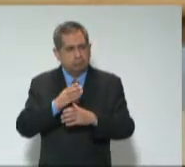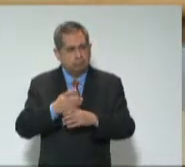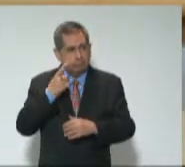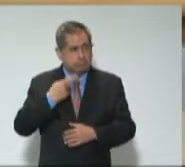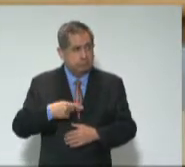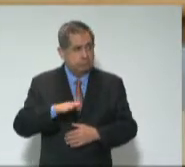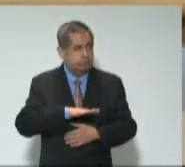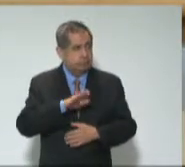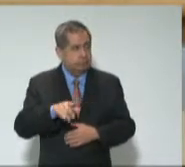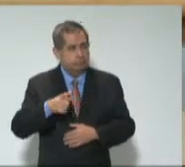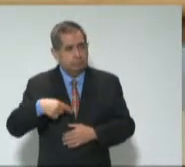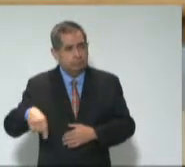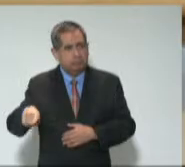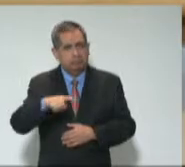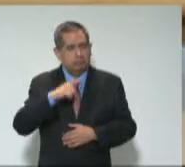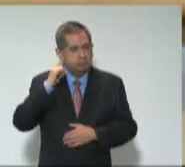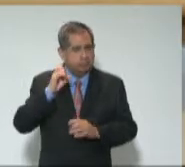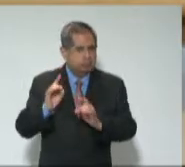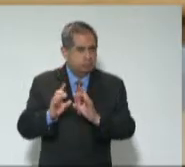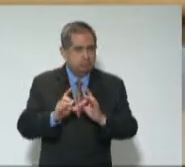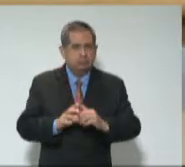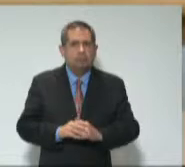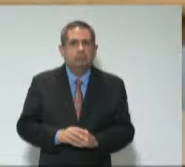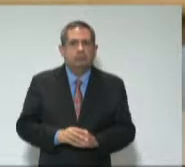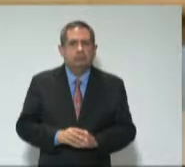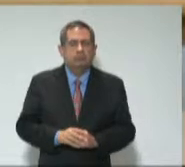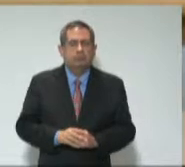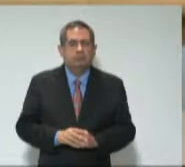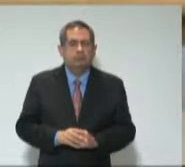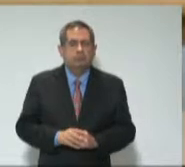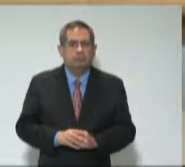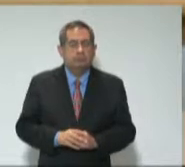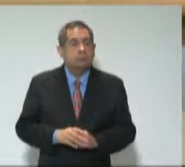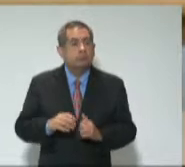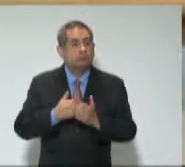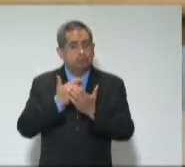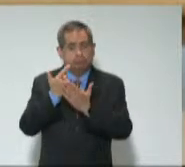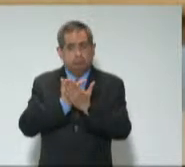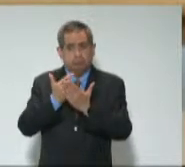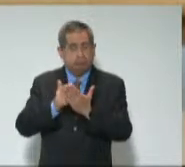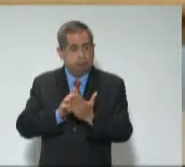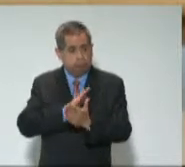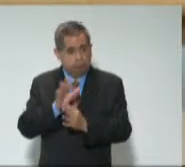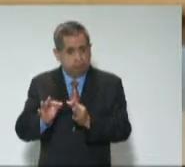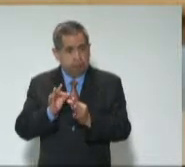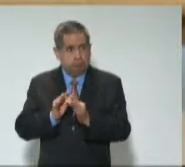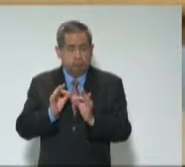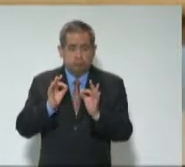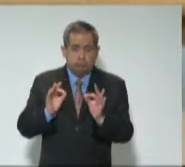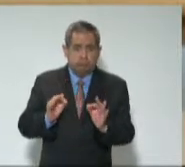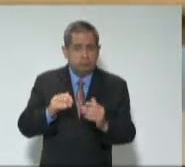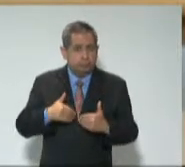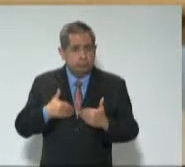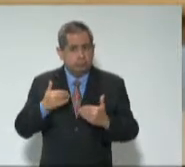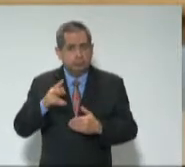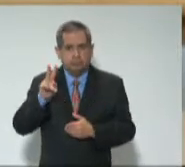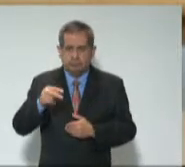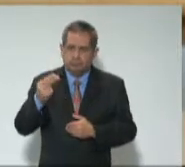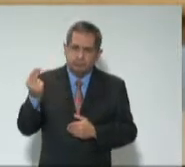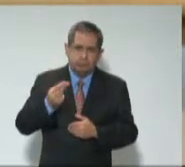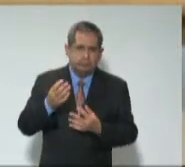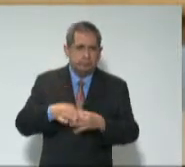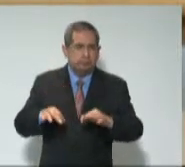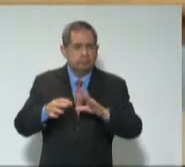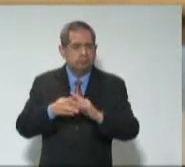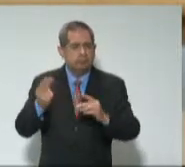por todas las causas contar con datos de calidad oportunos y confiables es definitivamente